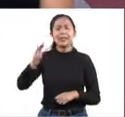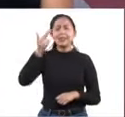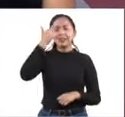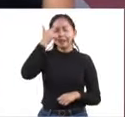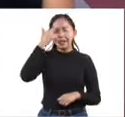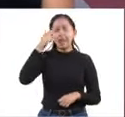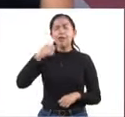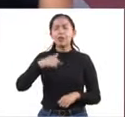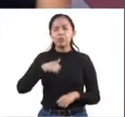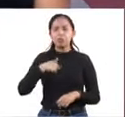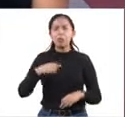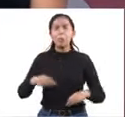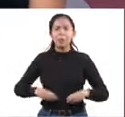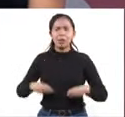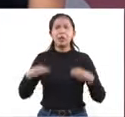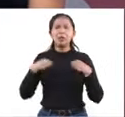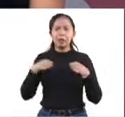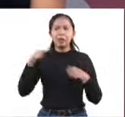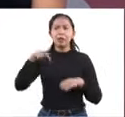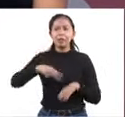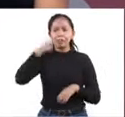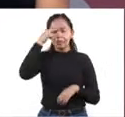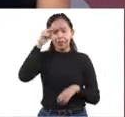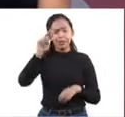allá. Y Karina, que es